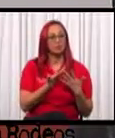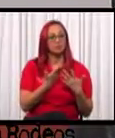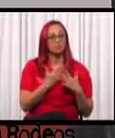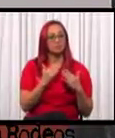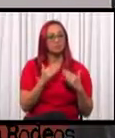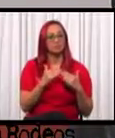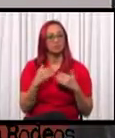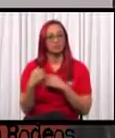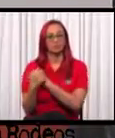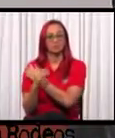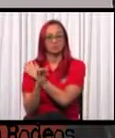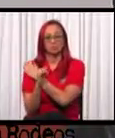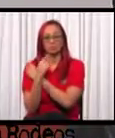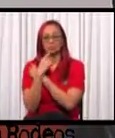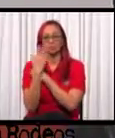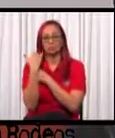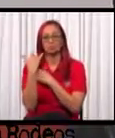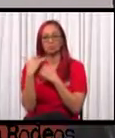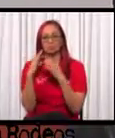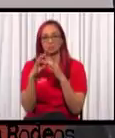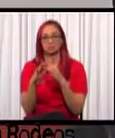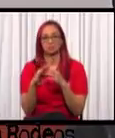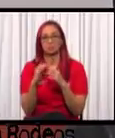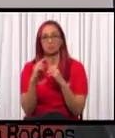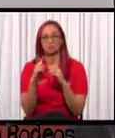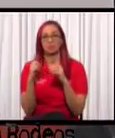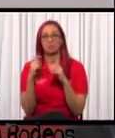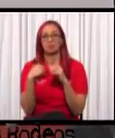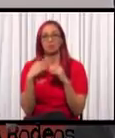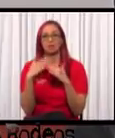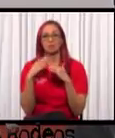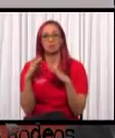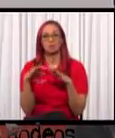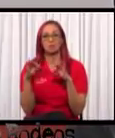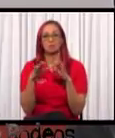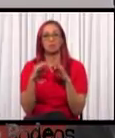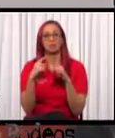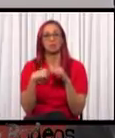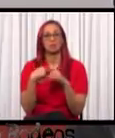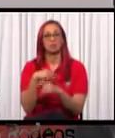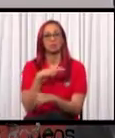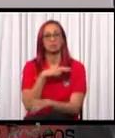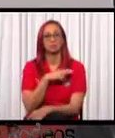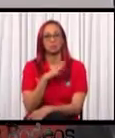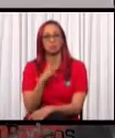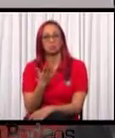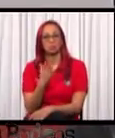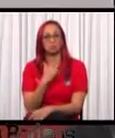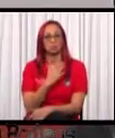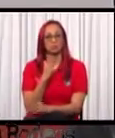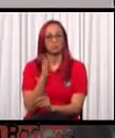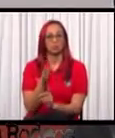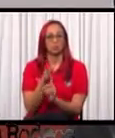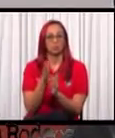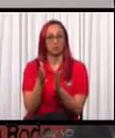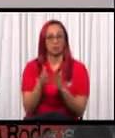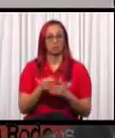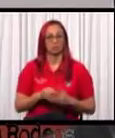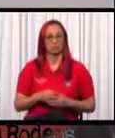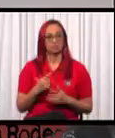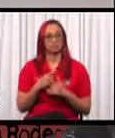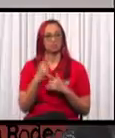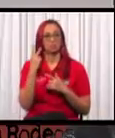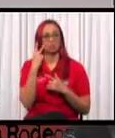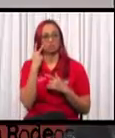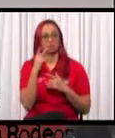le digo, es lo que le sobra, pero hay algo muy importante que es lo que a nosotros nos perjudica, y es la política agrícola de